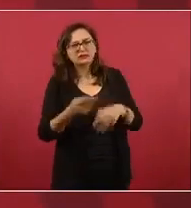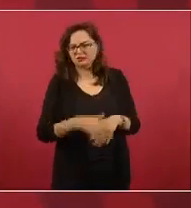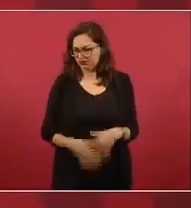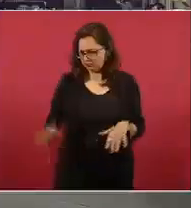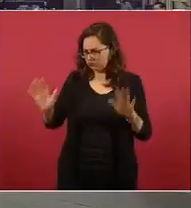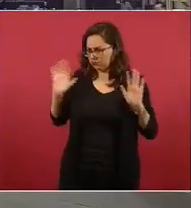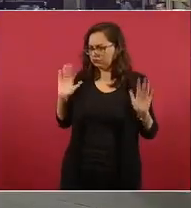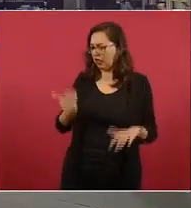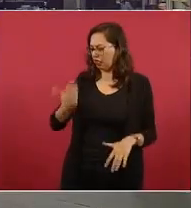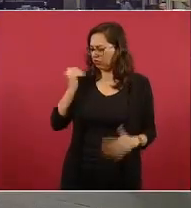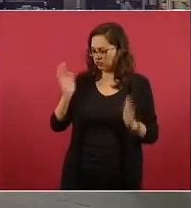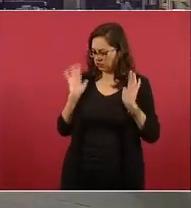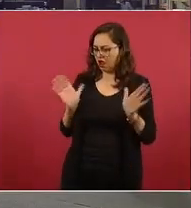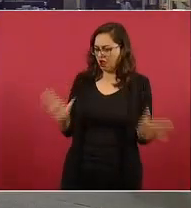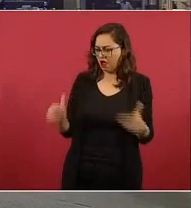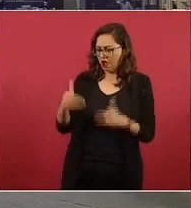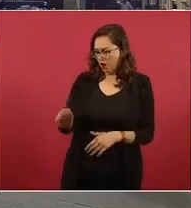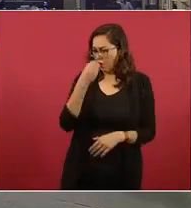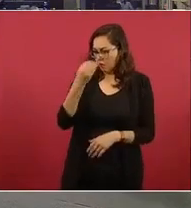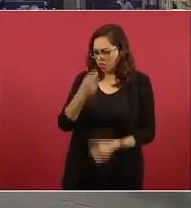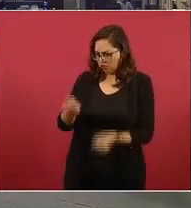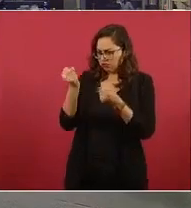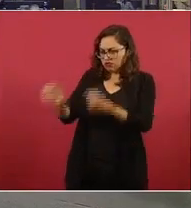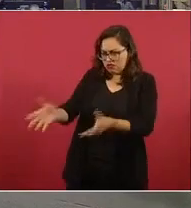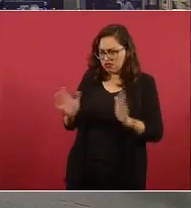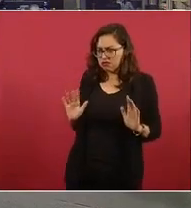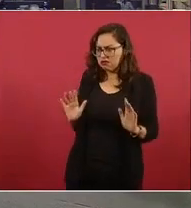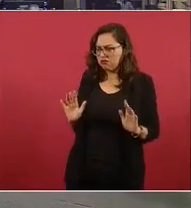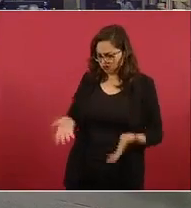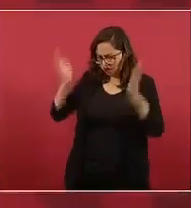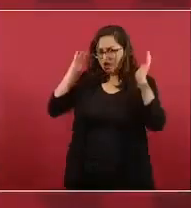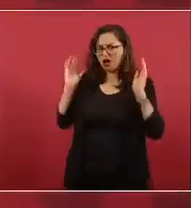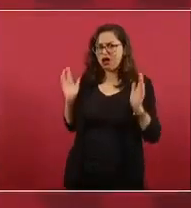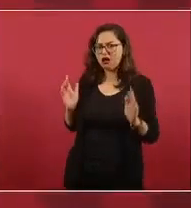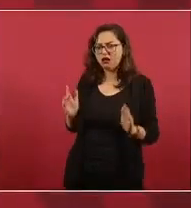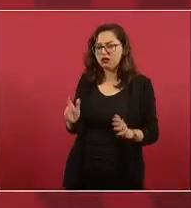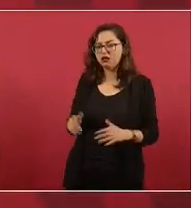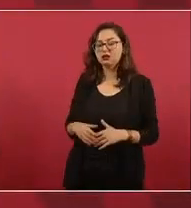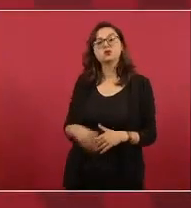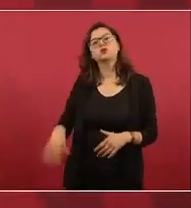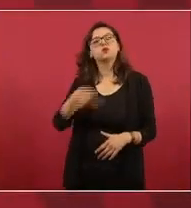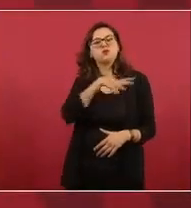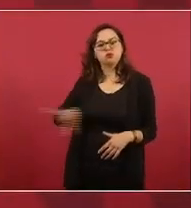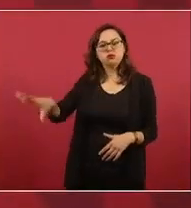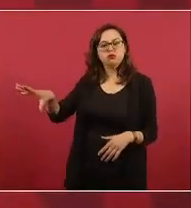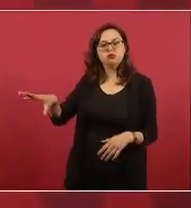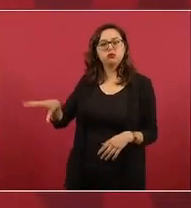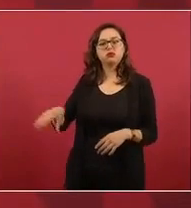Te dimos, ya que vienes a pedir, porque son de lo más déspota.